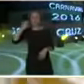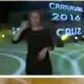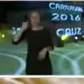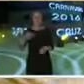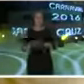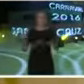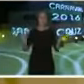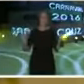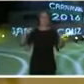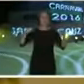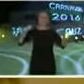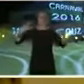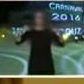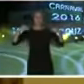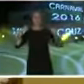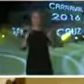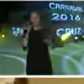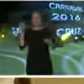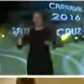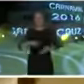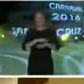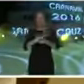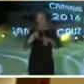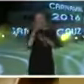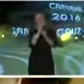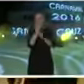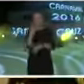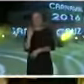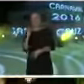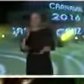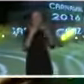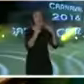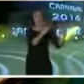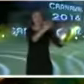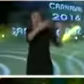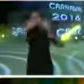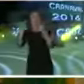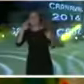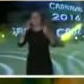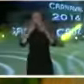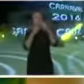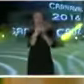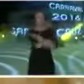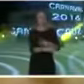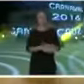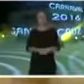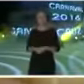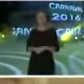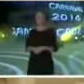nada, sigan disfrutando de Tiki Taki, que es la última que queda. Muchas gracias y hasta siempre. Vamos todos arriba, todos